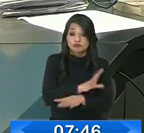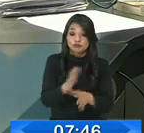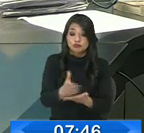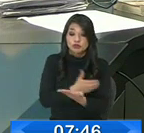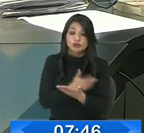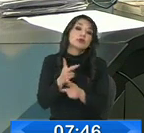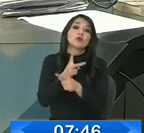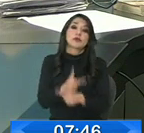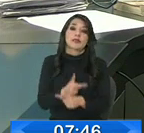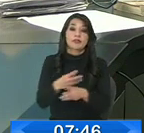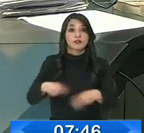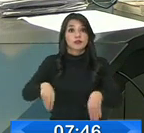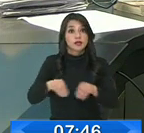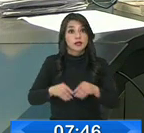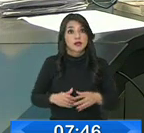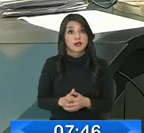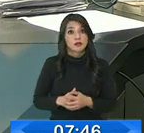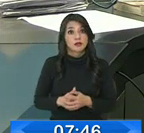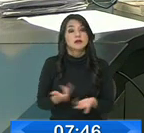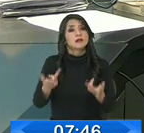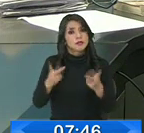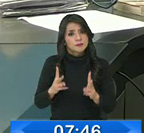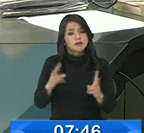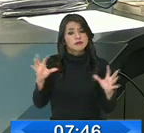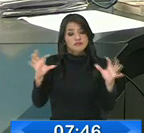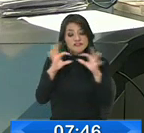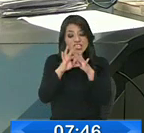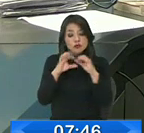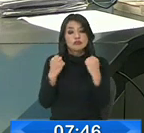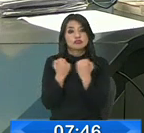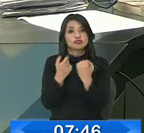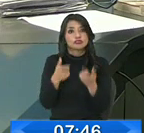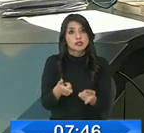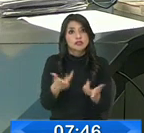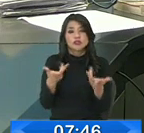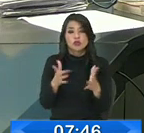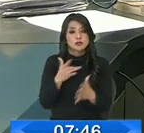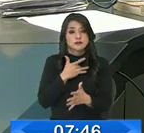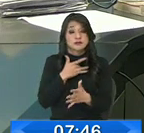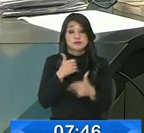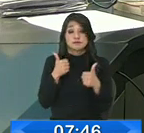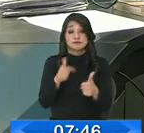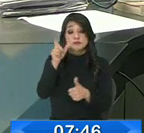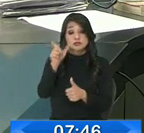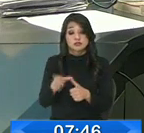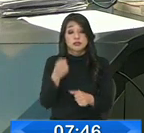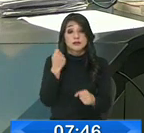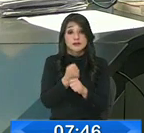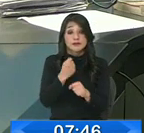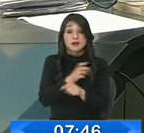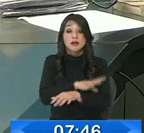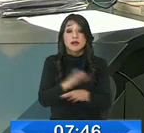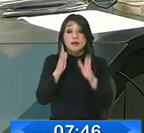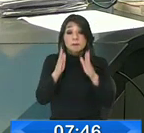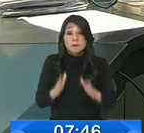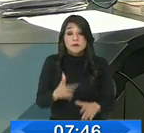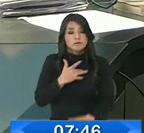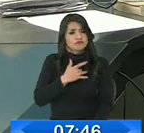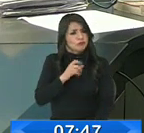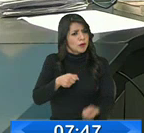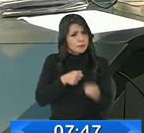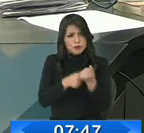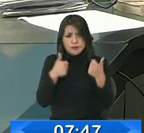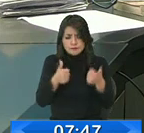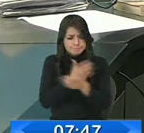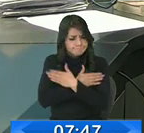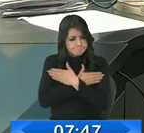cuidado de la tierra, sino a nivel de vínculos sociales que hagan sentir que la persona que trabaja en el campo contribuye muchísimo a